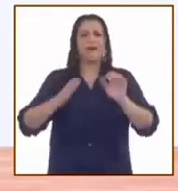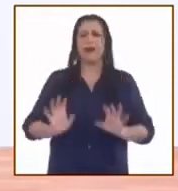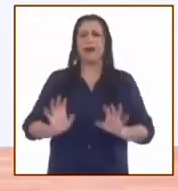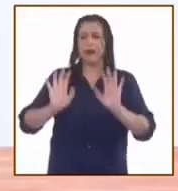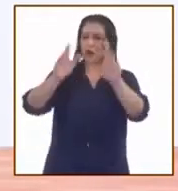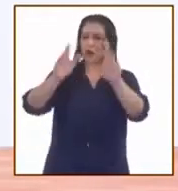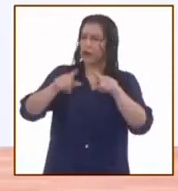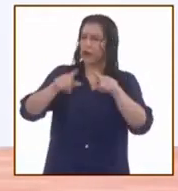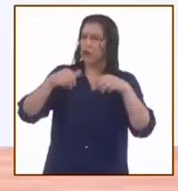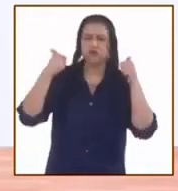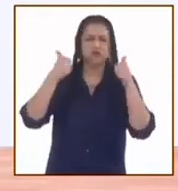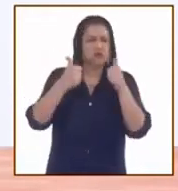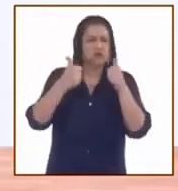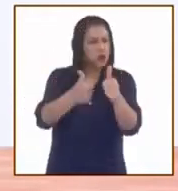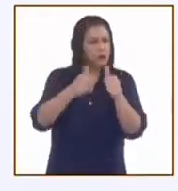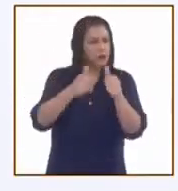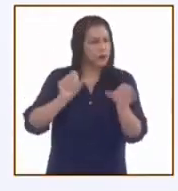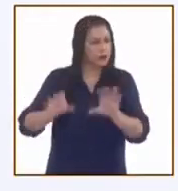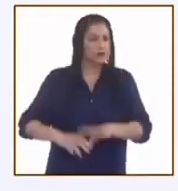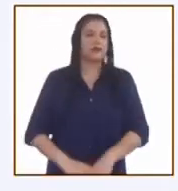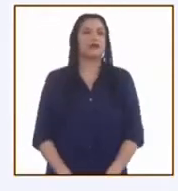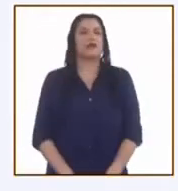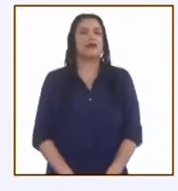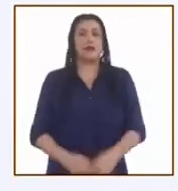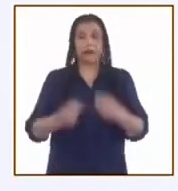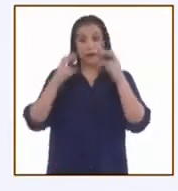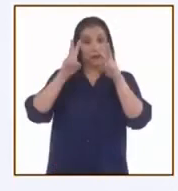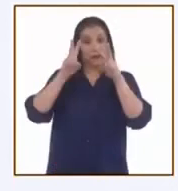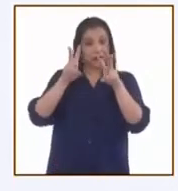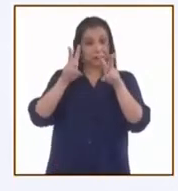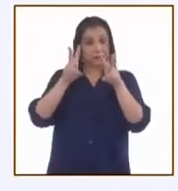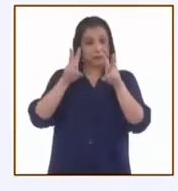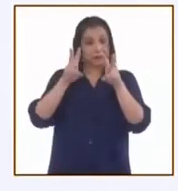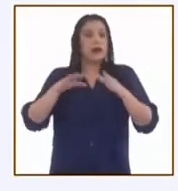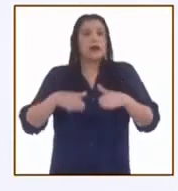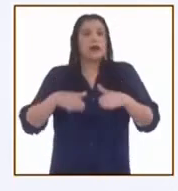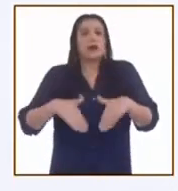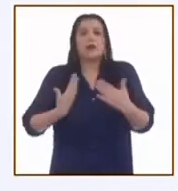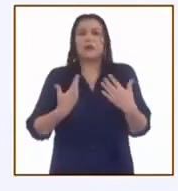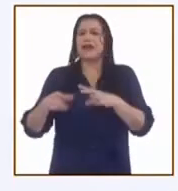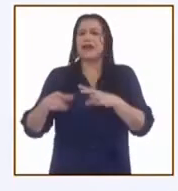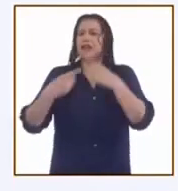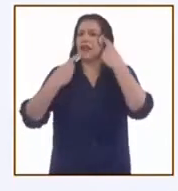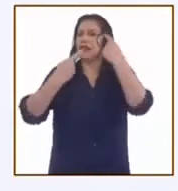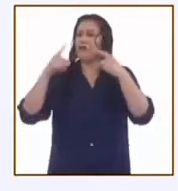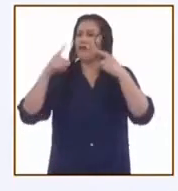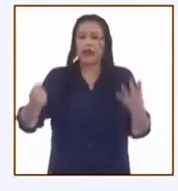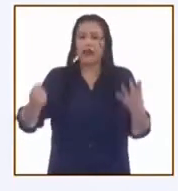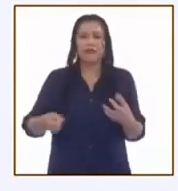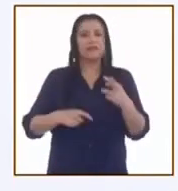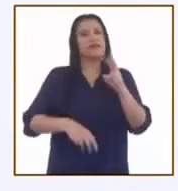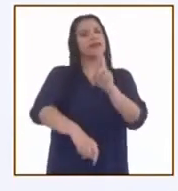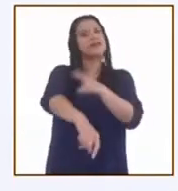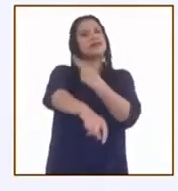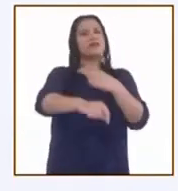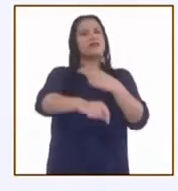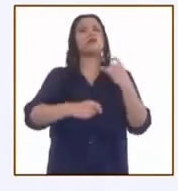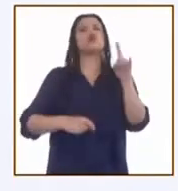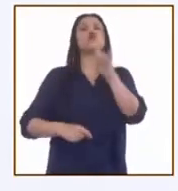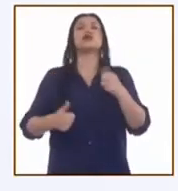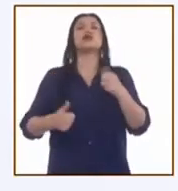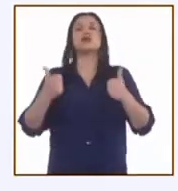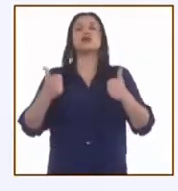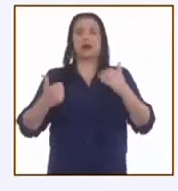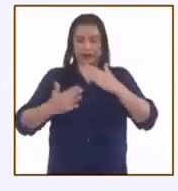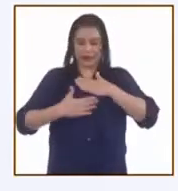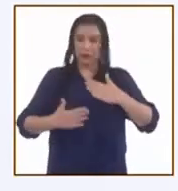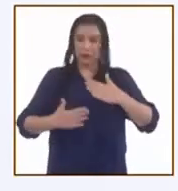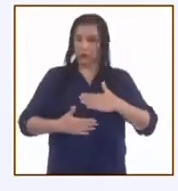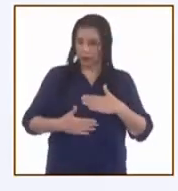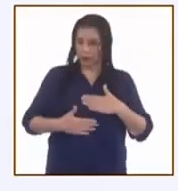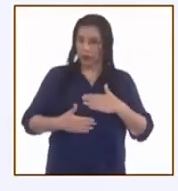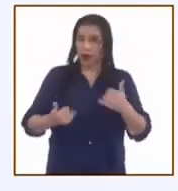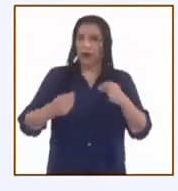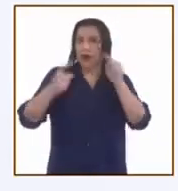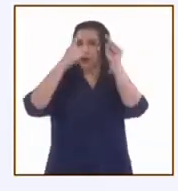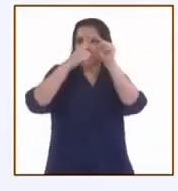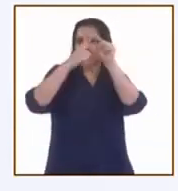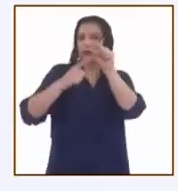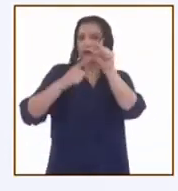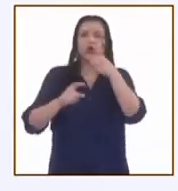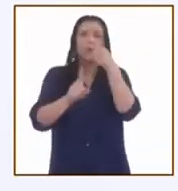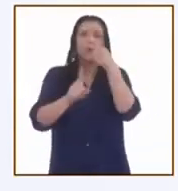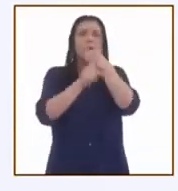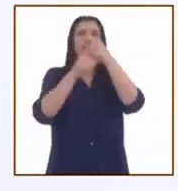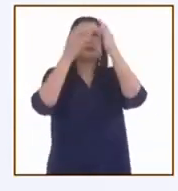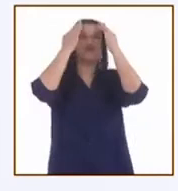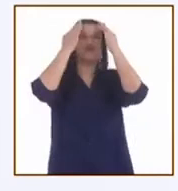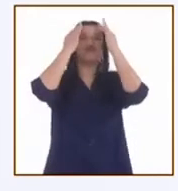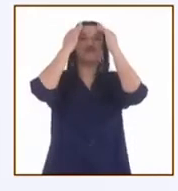Increíble, lo han hecho genial. ¿Vieron? Podemos crear diferentes ritmos con todo nuestro cuerpo. Ahora te reto a crear tu